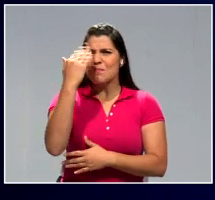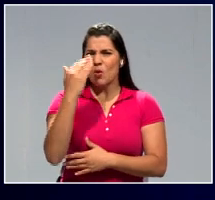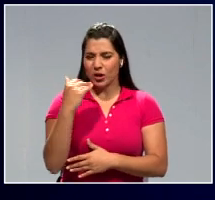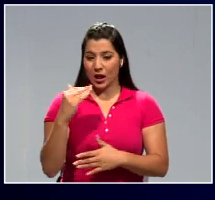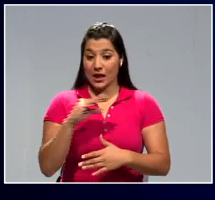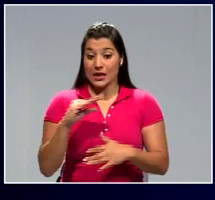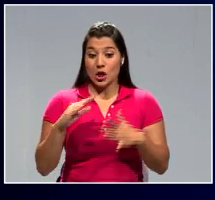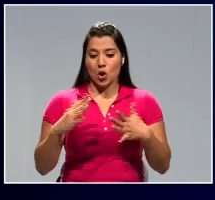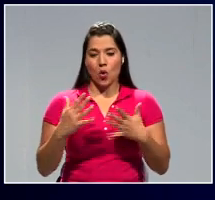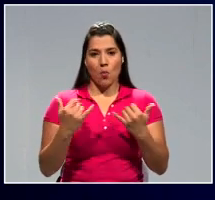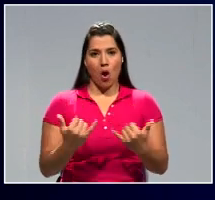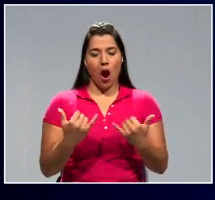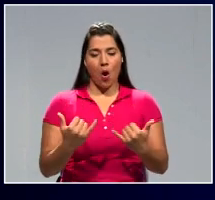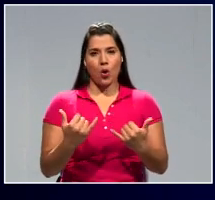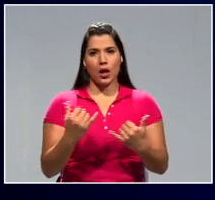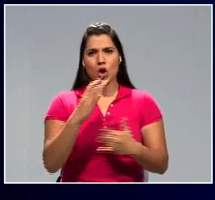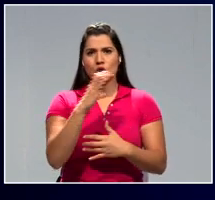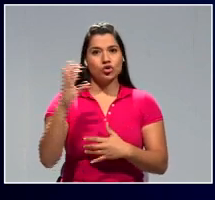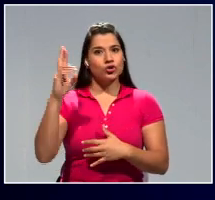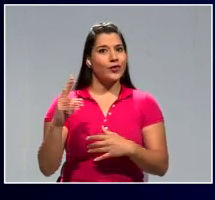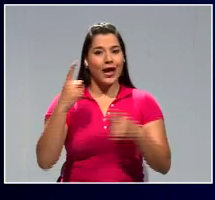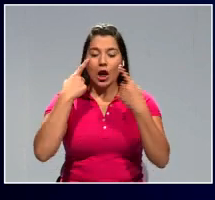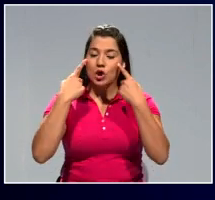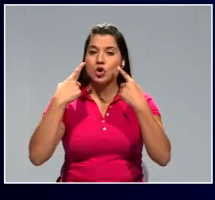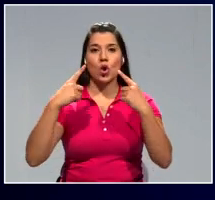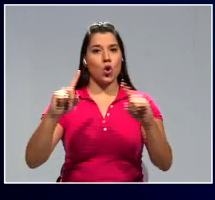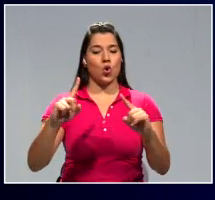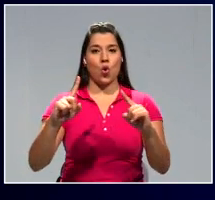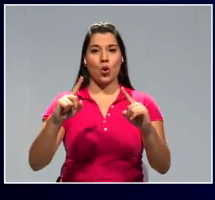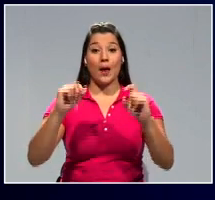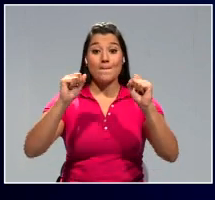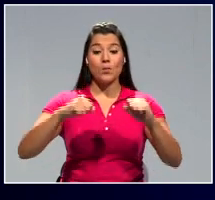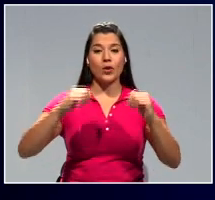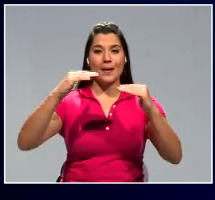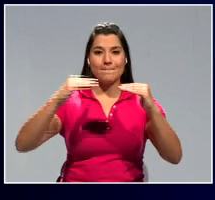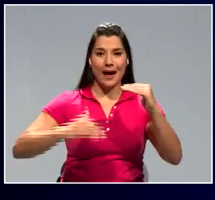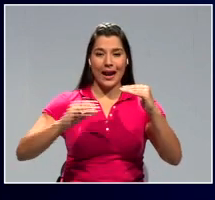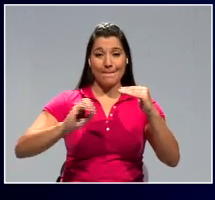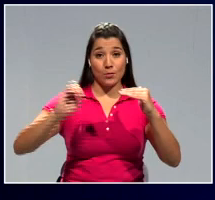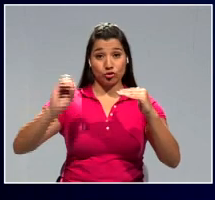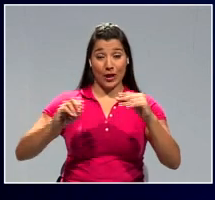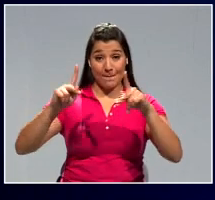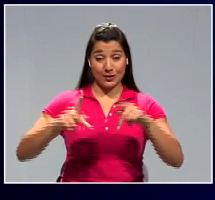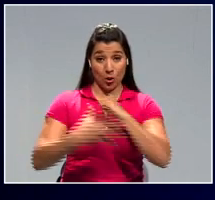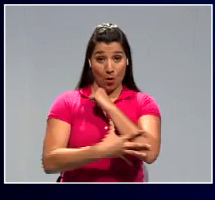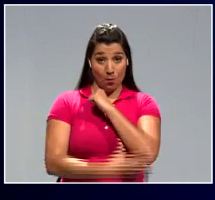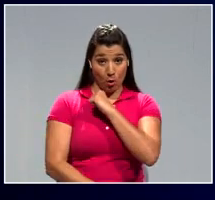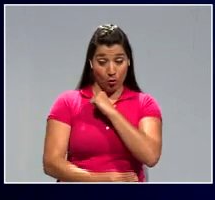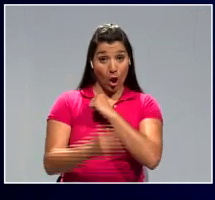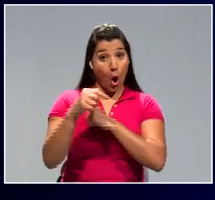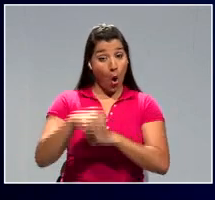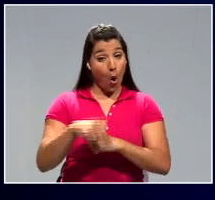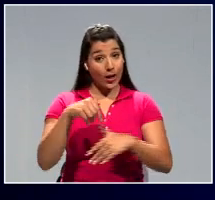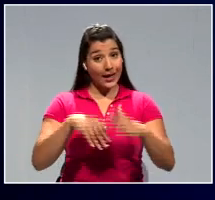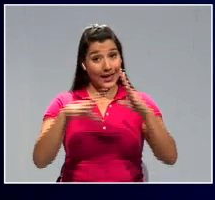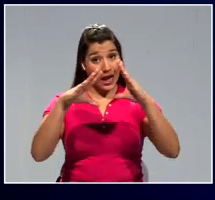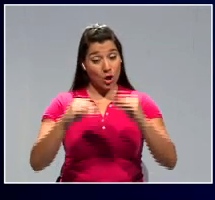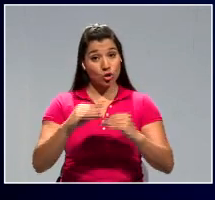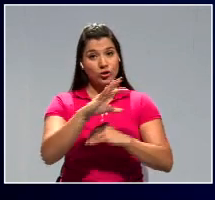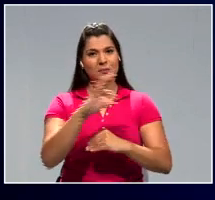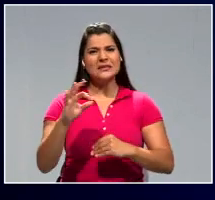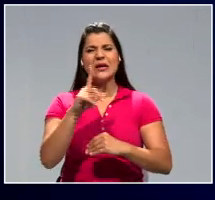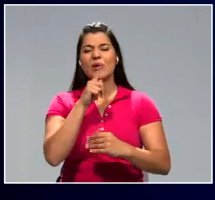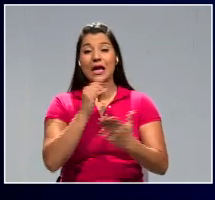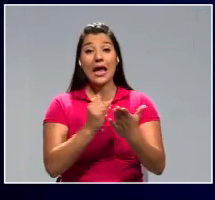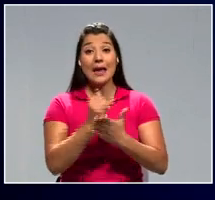Estado costarricense no logra bajar la barrera del 20% de pobres, invitamos esta noche a conversar a la